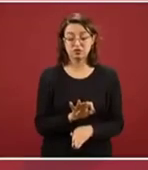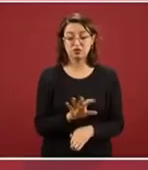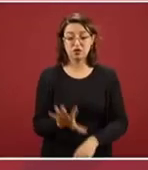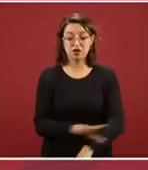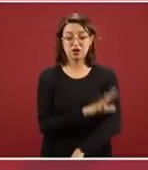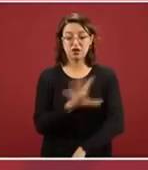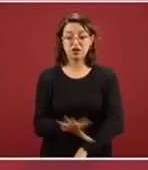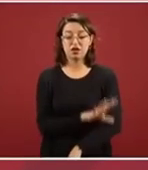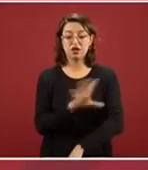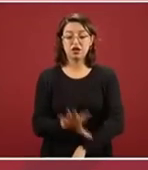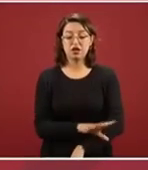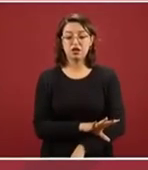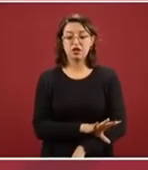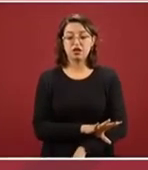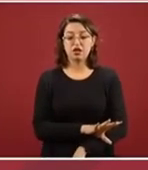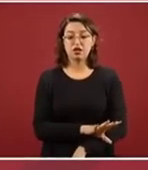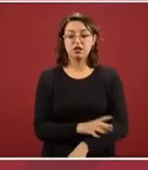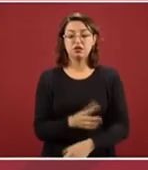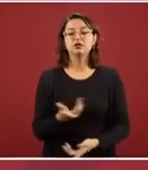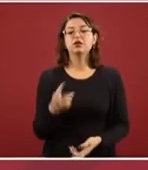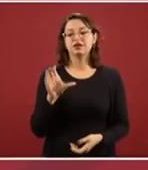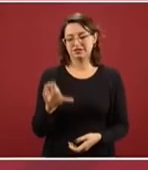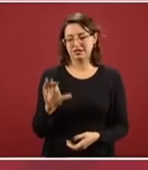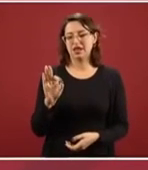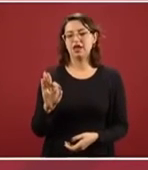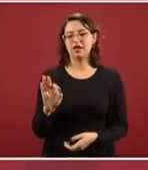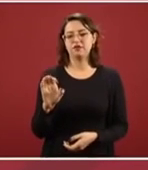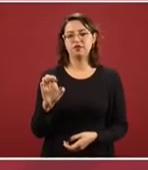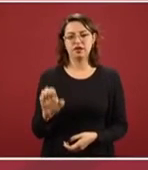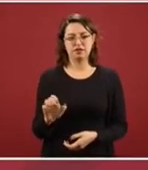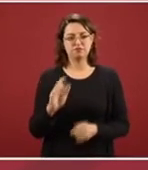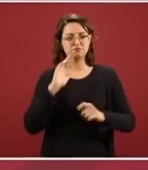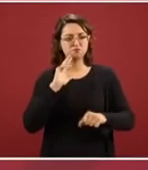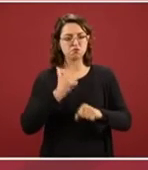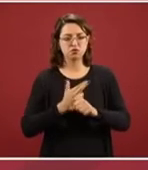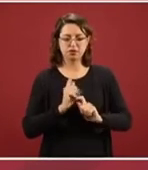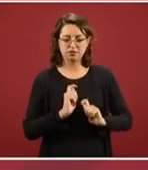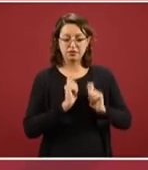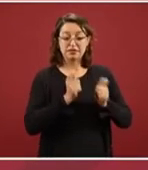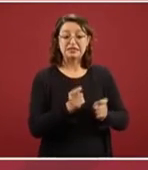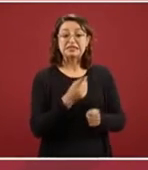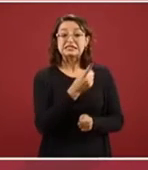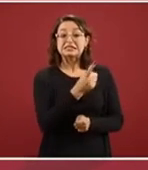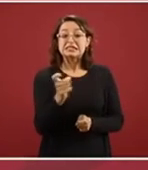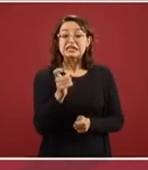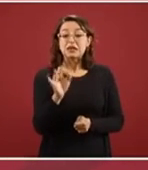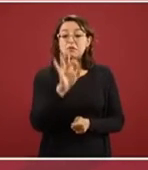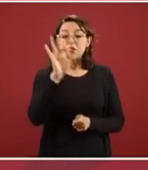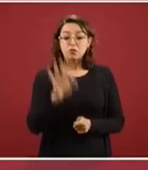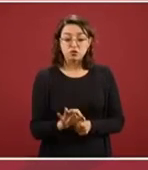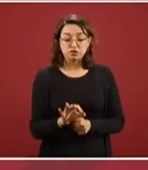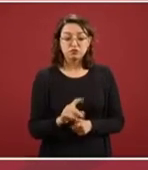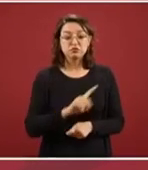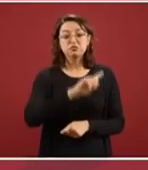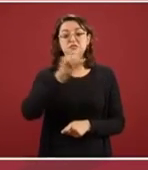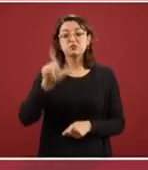la suministraba la Comisión Federal de Electricidad. Con las